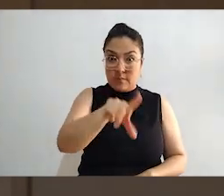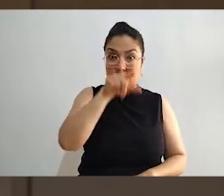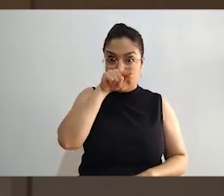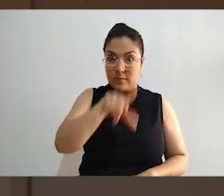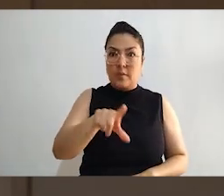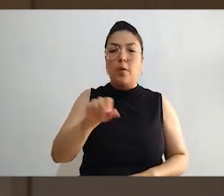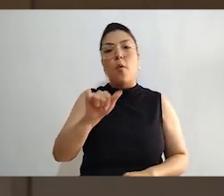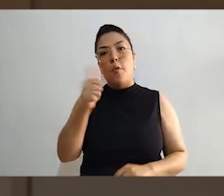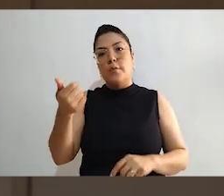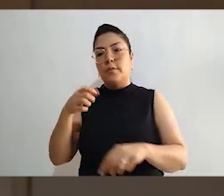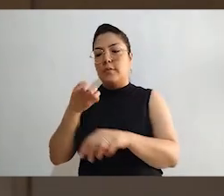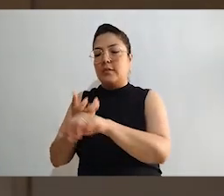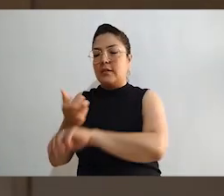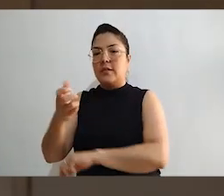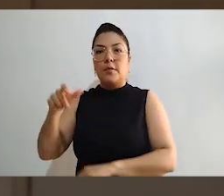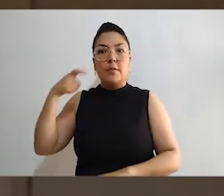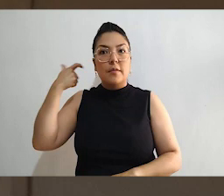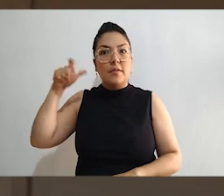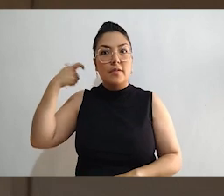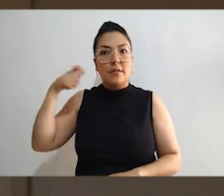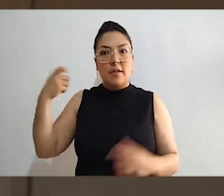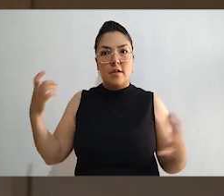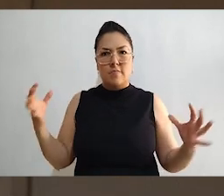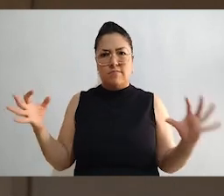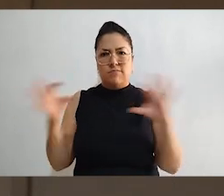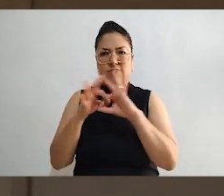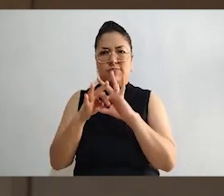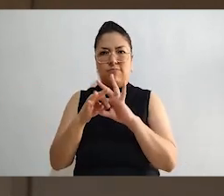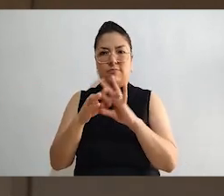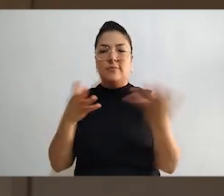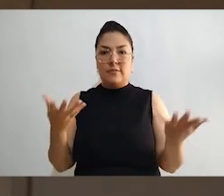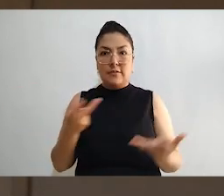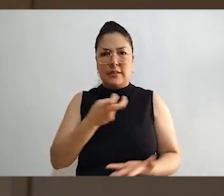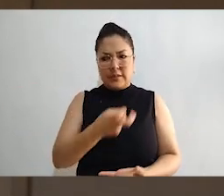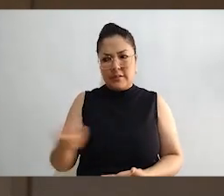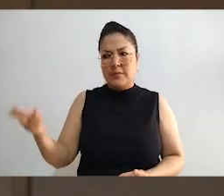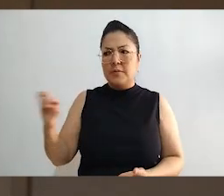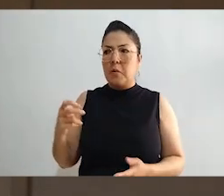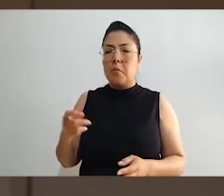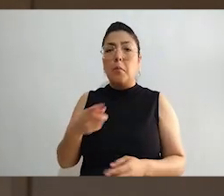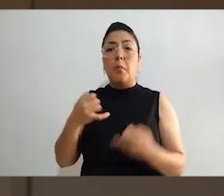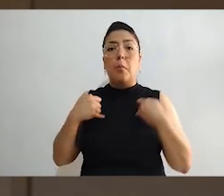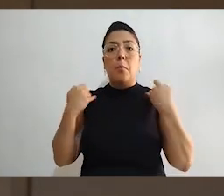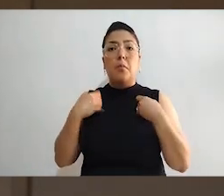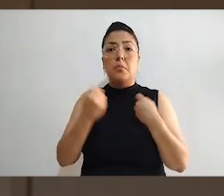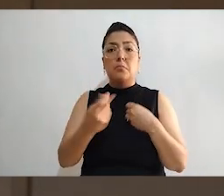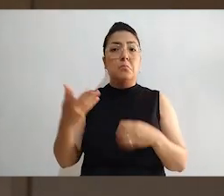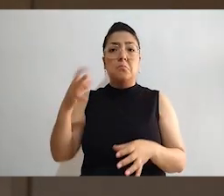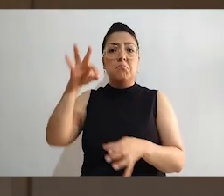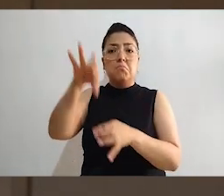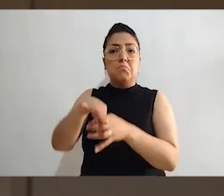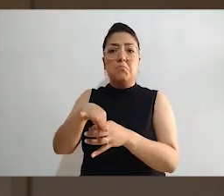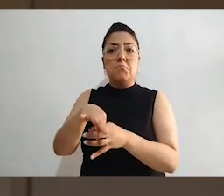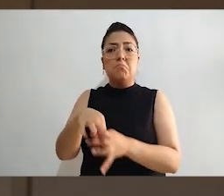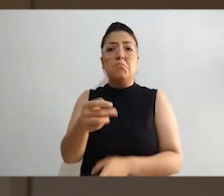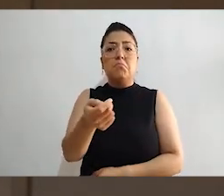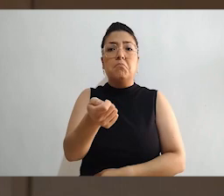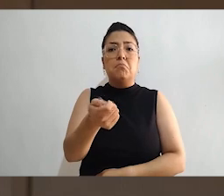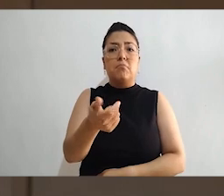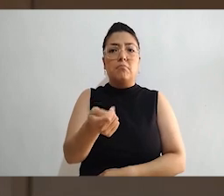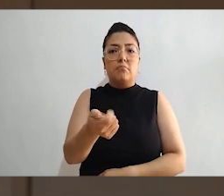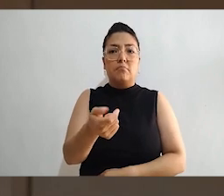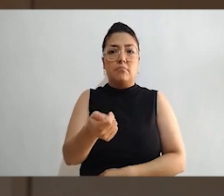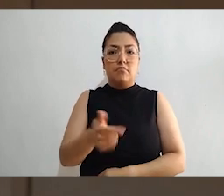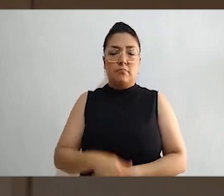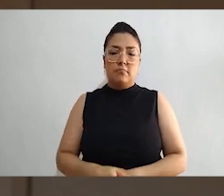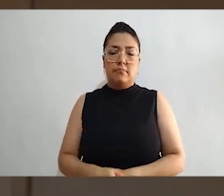ahí detectamos que la juventud estaba participando, era baja la participación. Entonces, la dirección se abocó a hacer